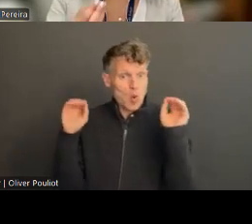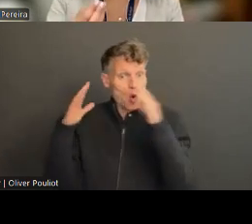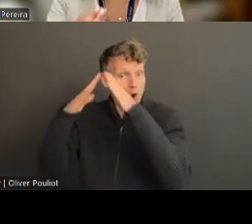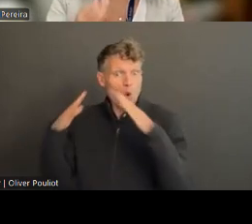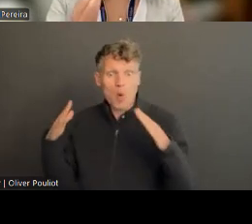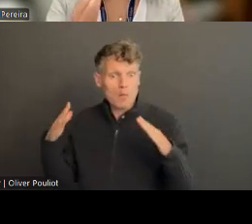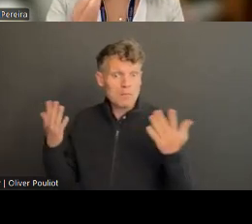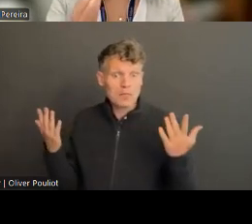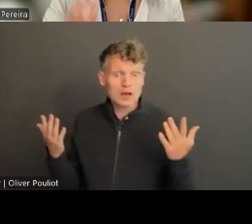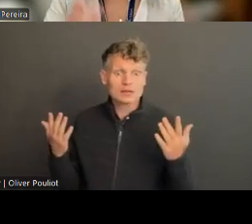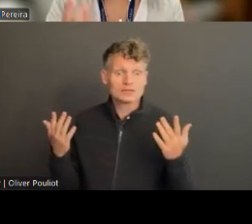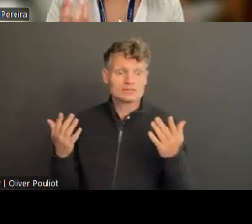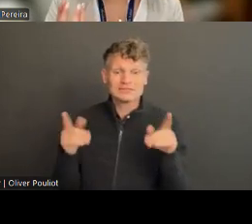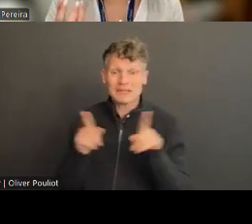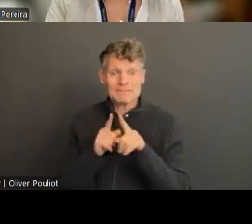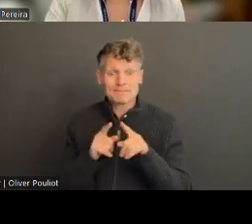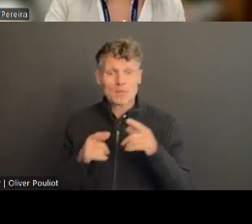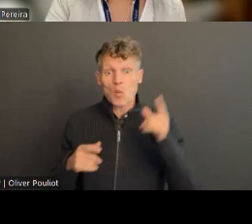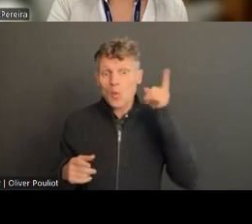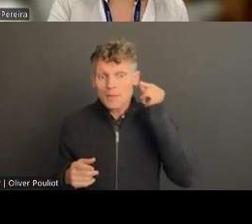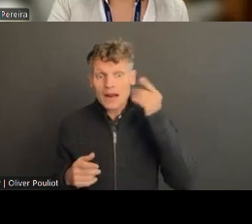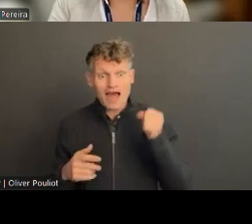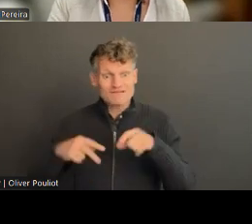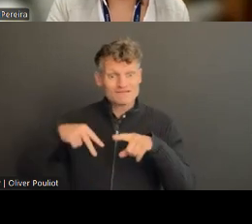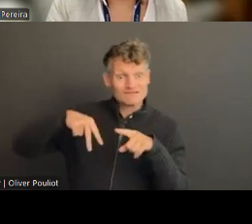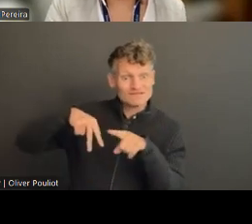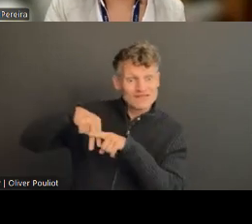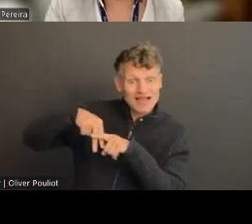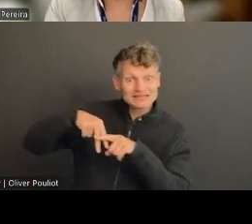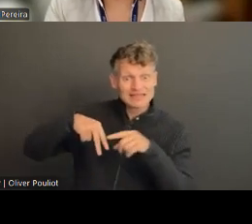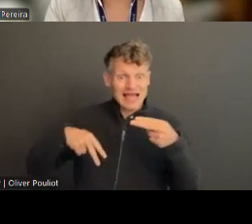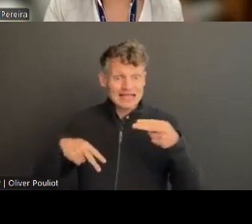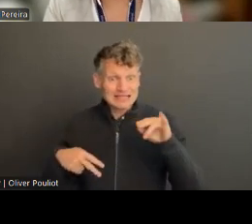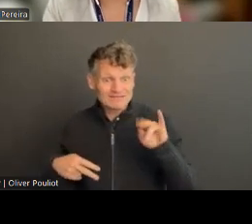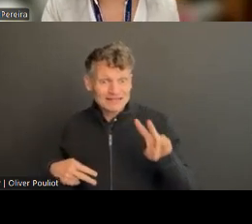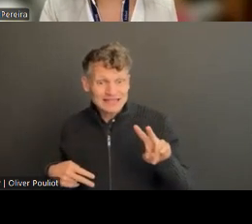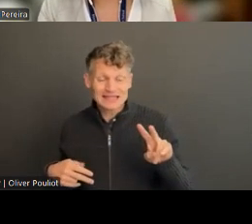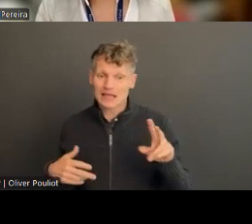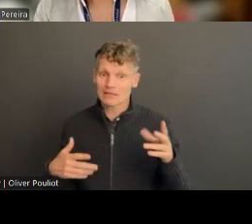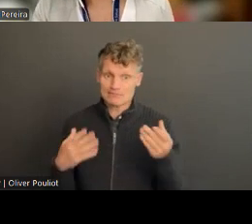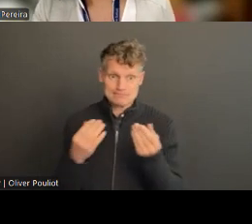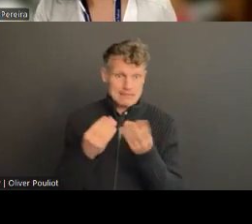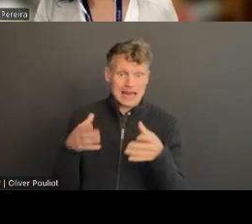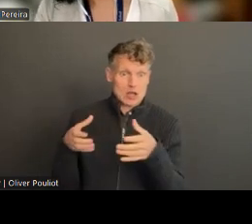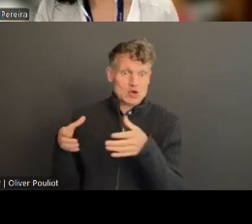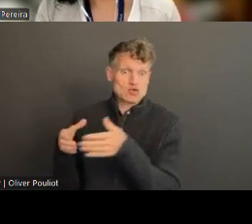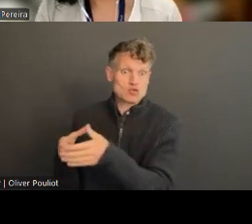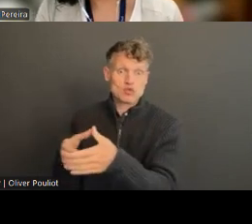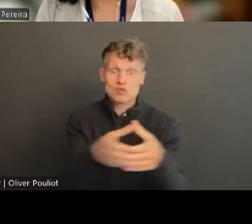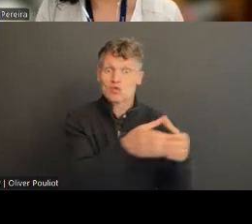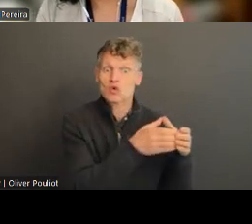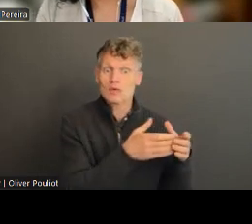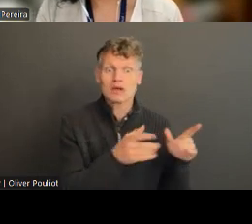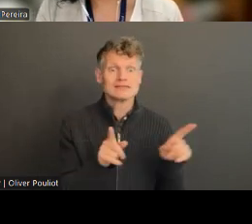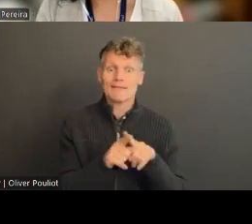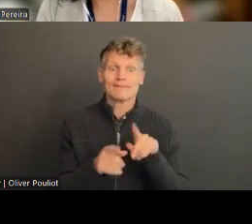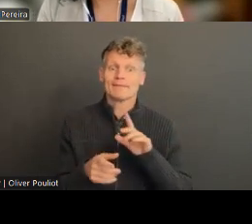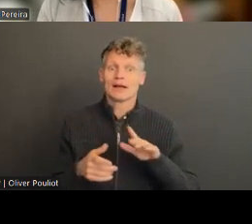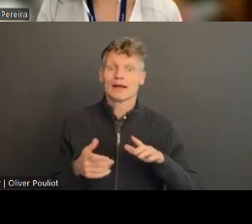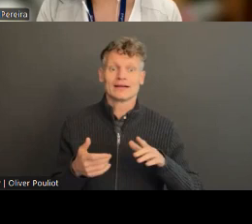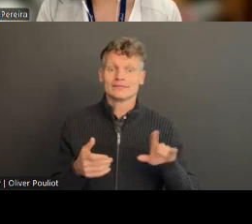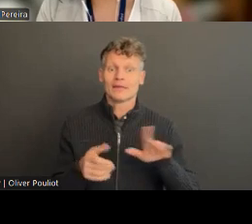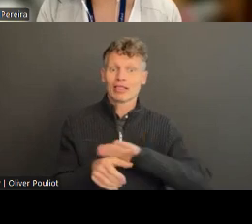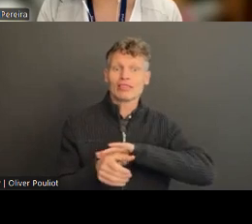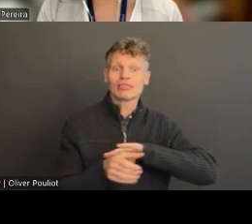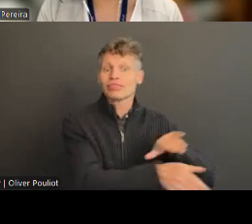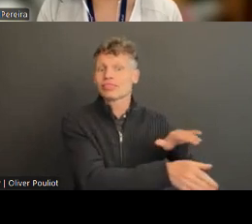es porque lamentablemente se están quedando atrás, como se señaló en las presentaciones anteriores. El paso 2, se